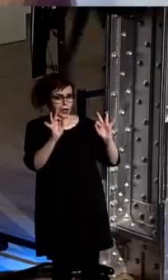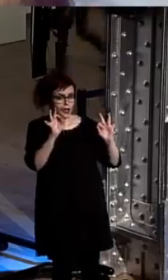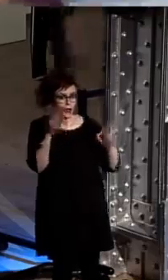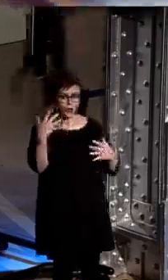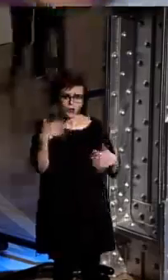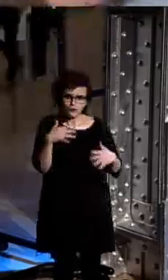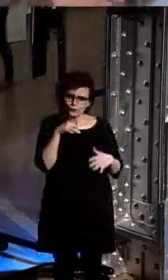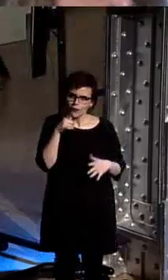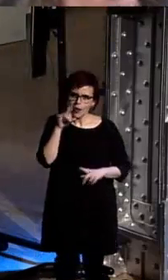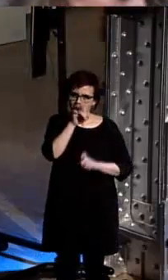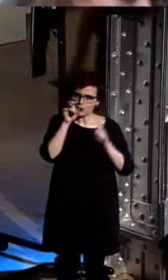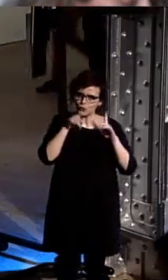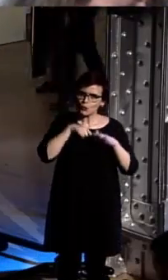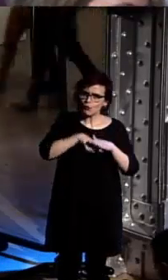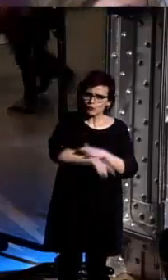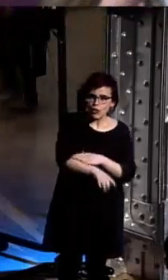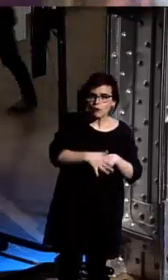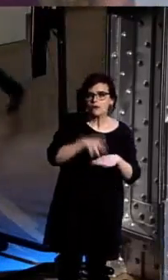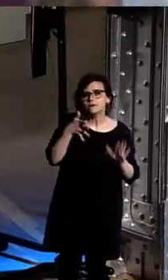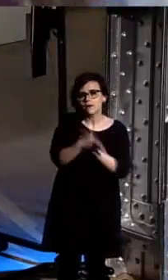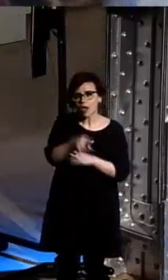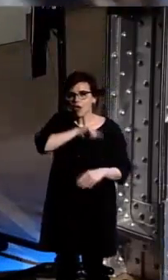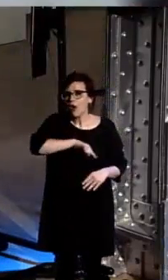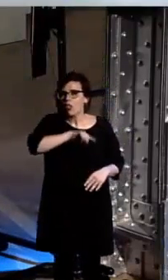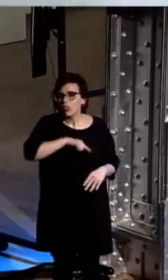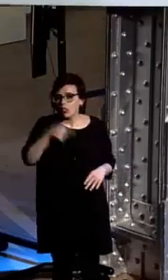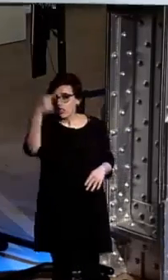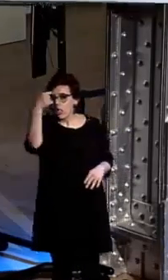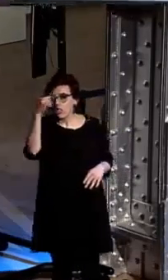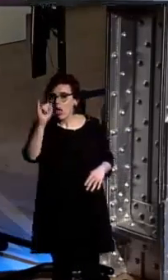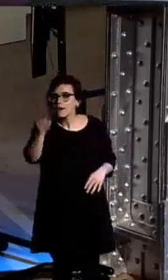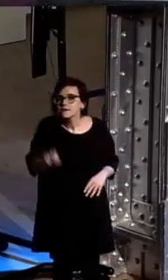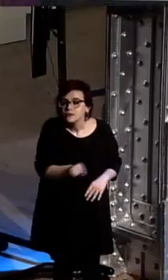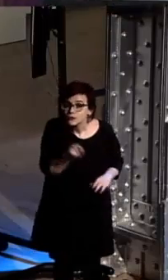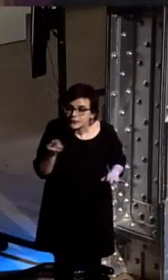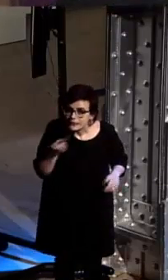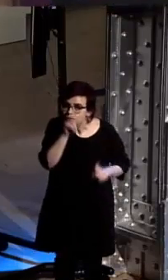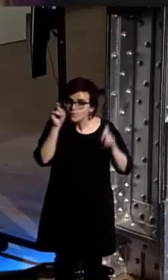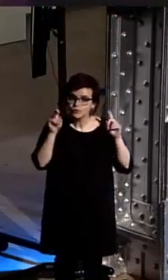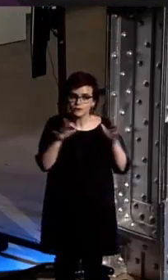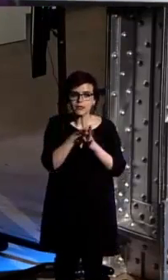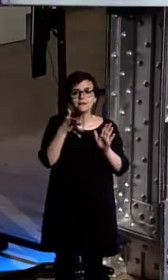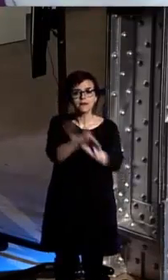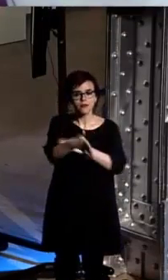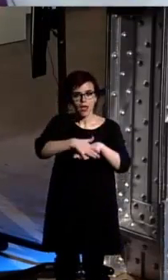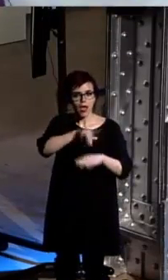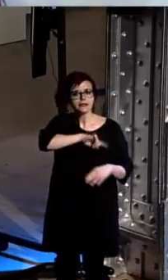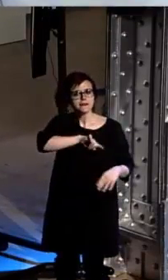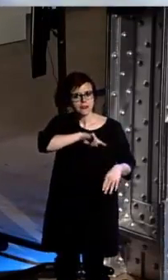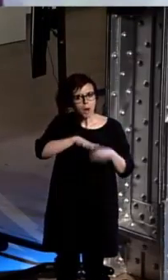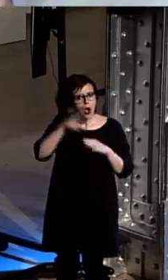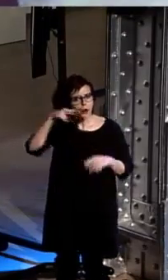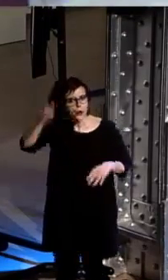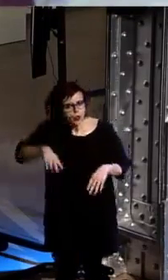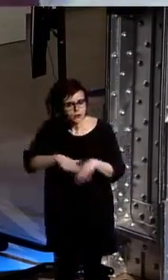pregunta muy profunda, ¿no? Porque entramos dentro de si tienen conciencia de lo que es sentir o no. Sienten en el sentido de que son capaces de